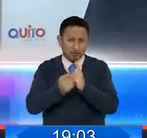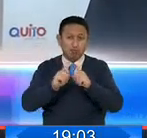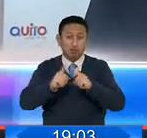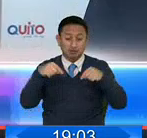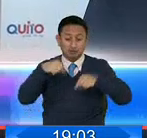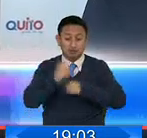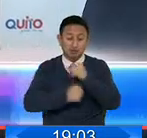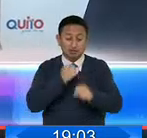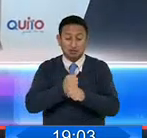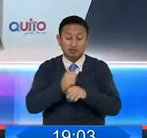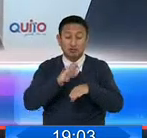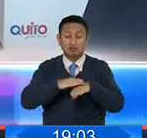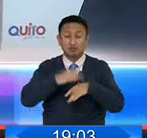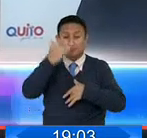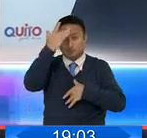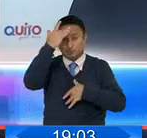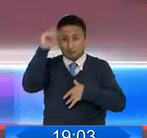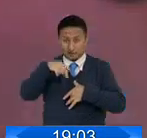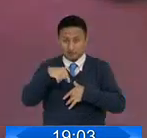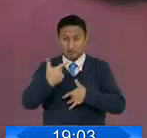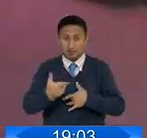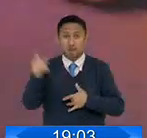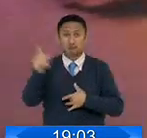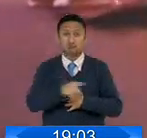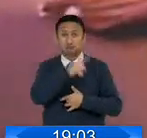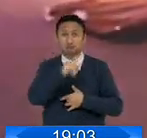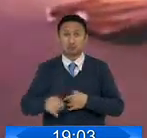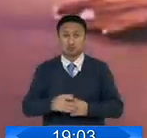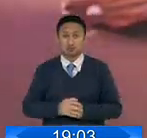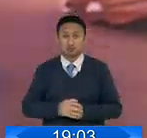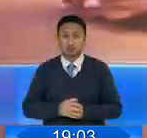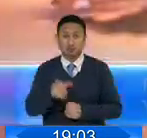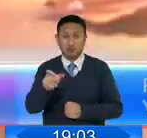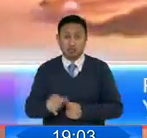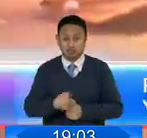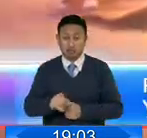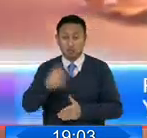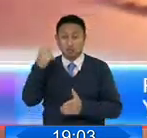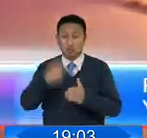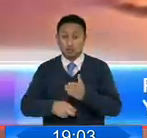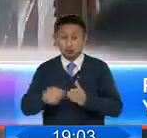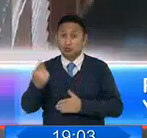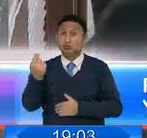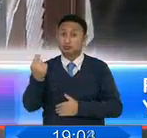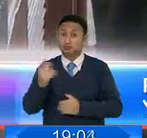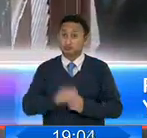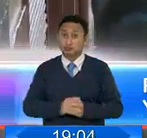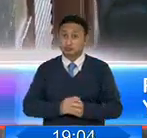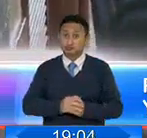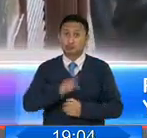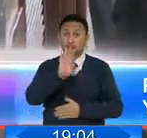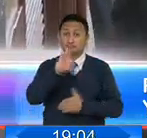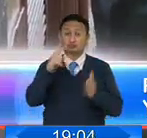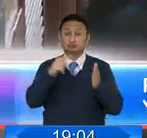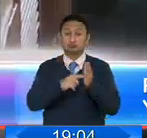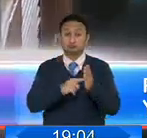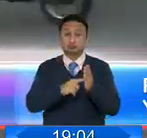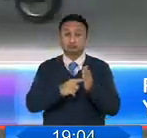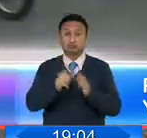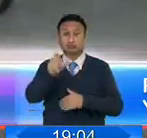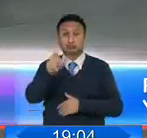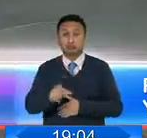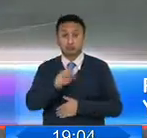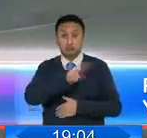está totalmente prohibido. Quien incumpla será sancionado con multas económicas, pues más de 4.000 funcionarios municipales vigilarán al